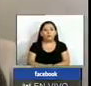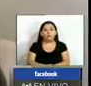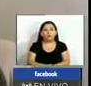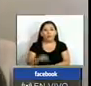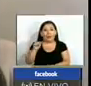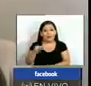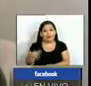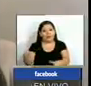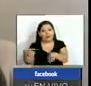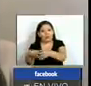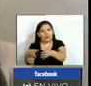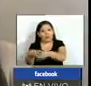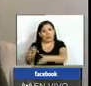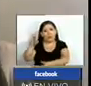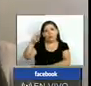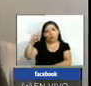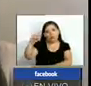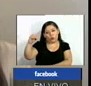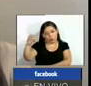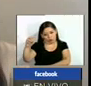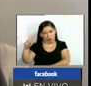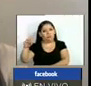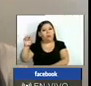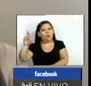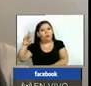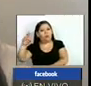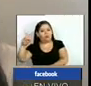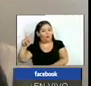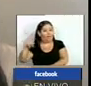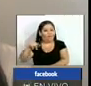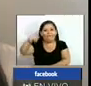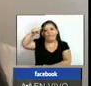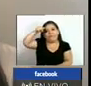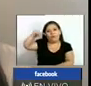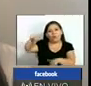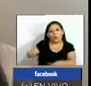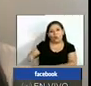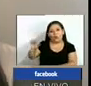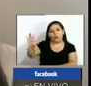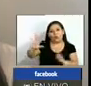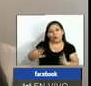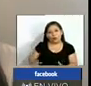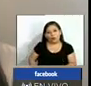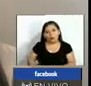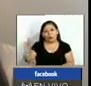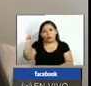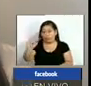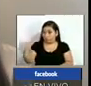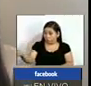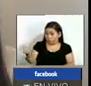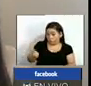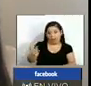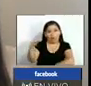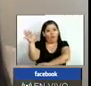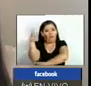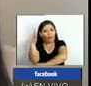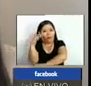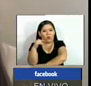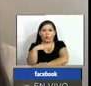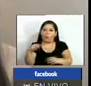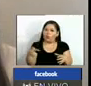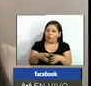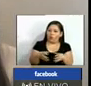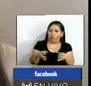La Unión Europea rechazó la decisión del gobierno de Nicolás Maduro de llamar a consultas a su embajadora y además el bloque